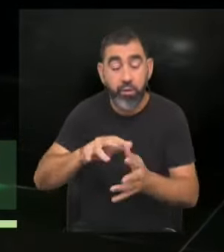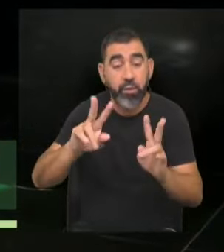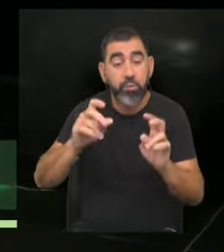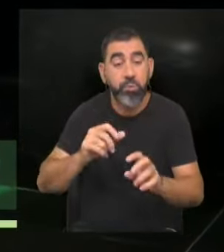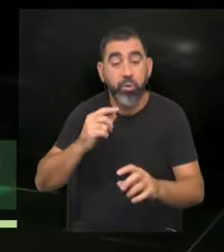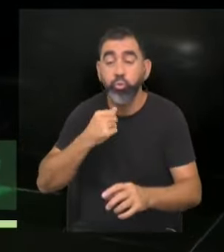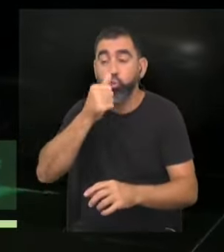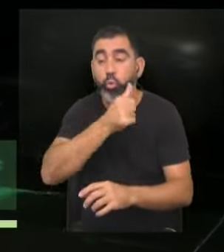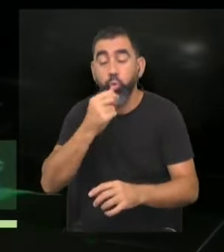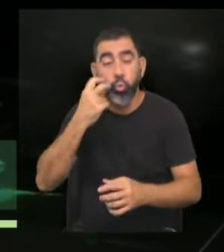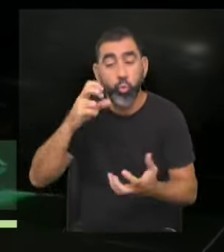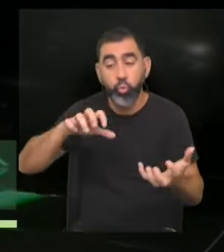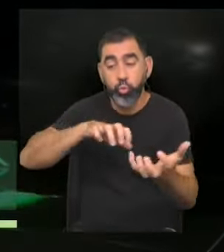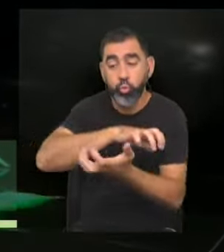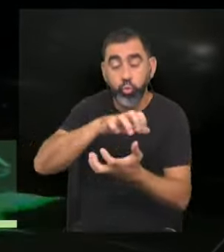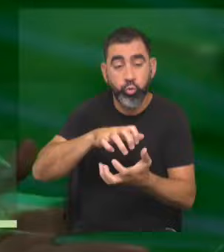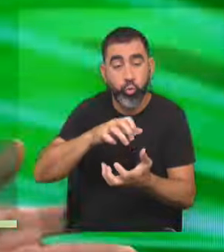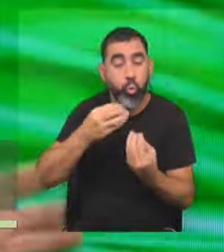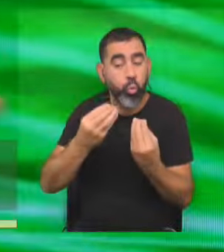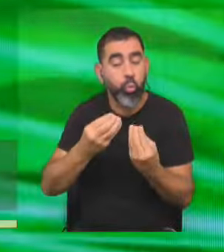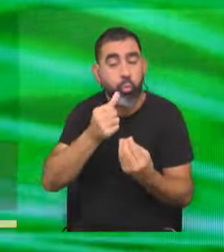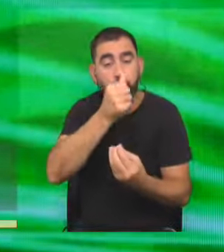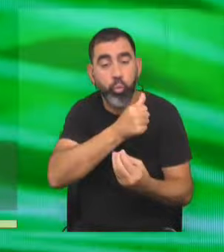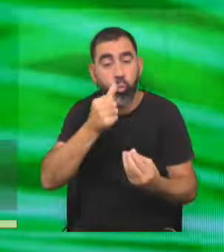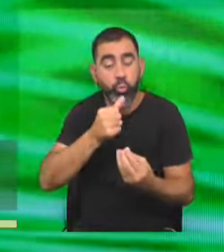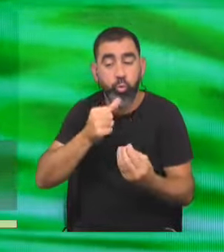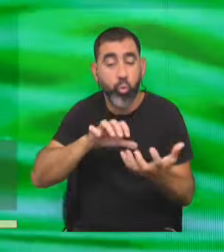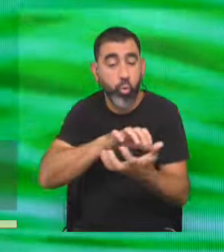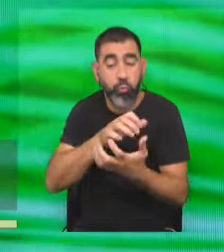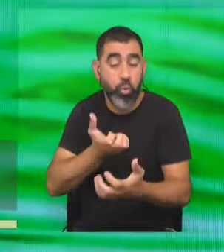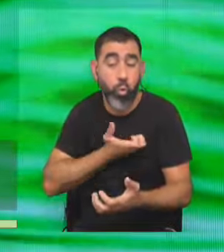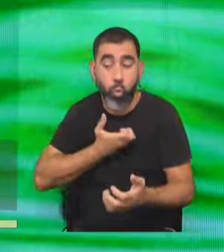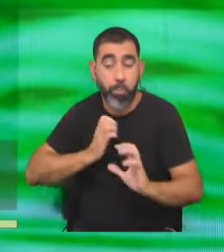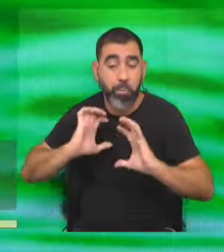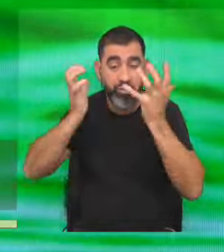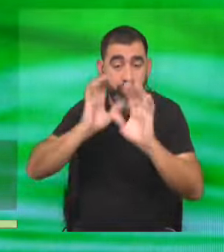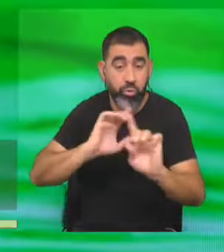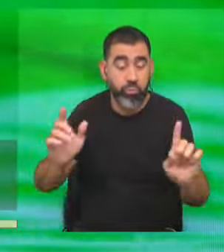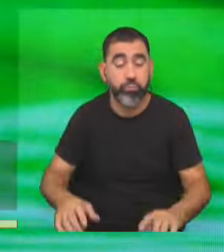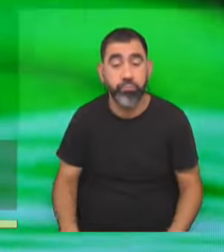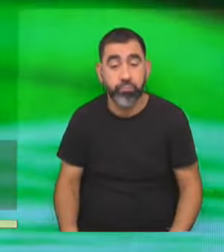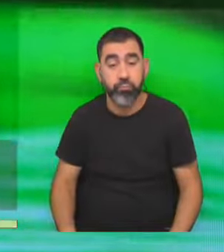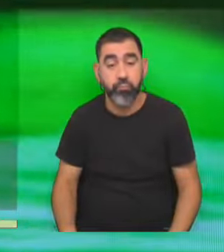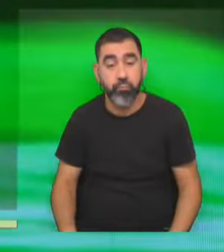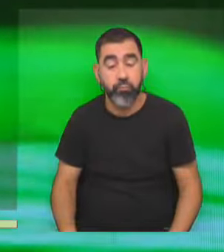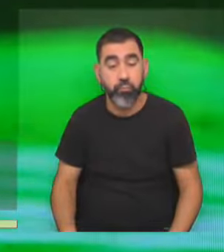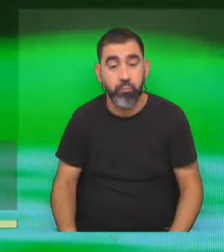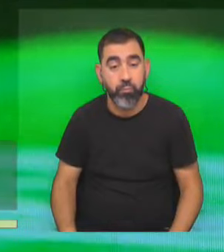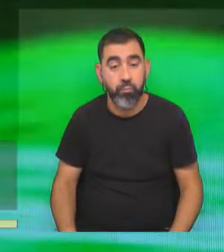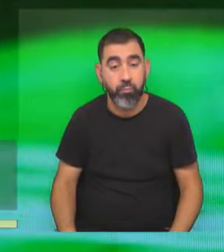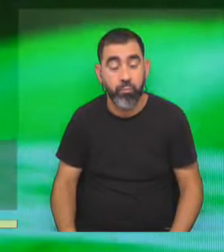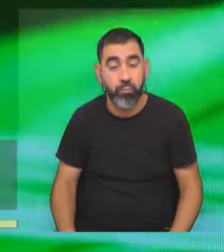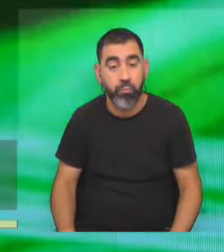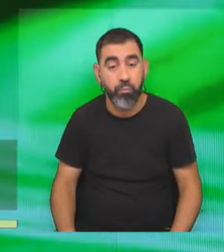resolver los conflictos resolver lo cotidiano a través de la violencia en algunos territorios en particular eso se